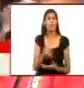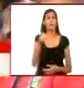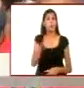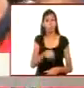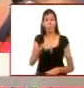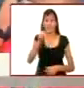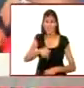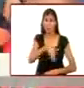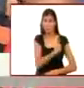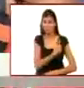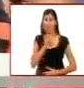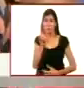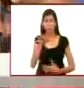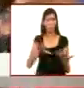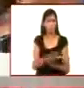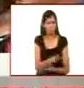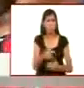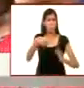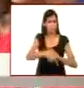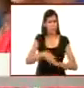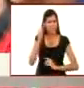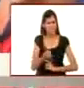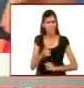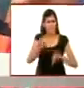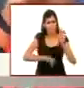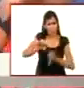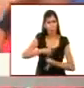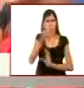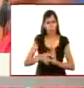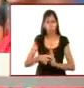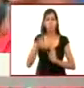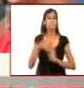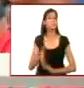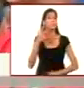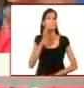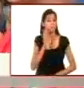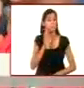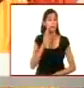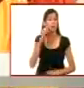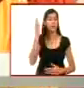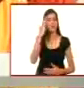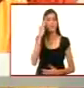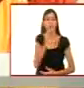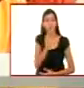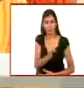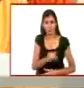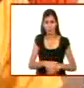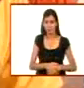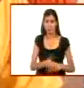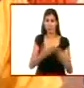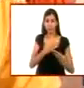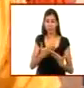Venezolana, que debe ser profundamente revisada en sus supuestos del conocimiento, en la